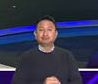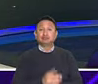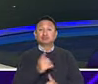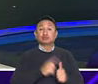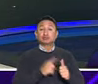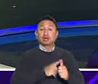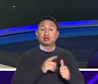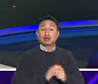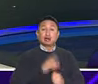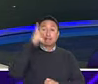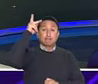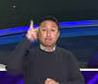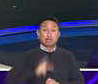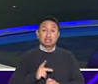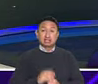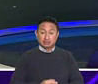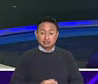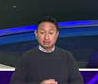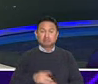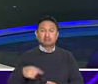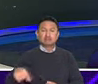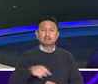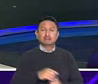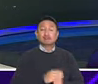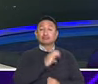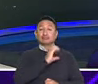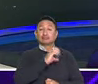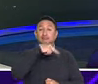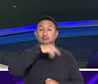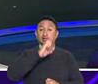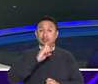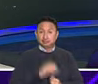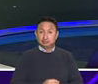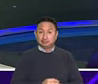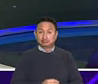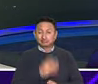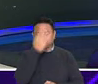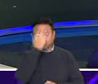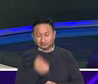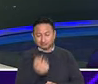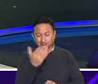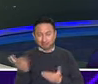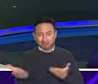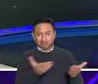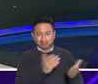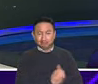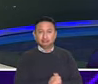Priscila, primero, que tiene novedades allá. El consejo en el centro de mando. Priscila, buenos días, adelante.